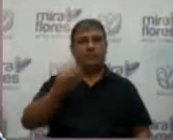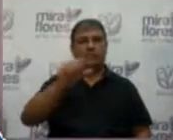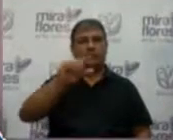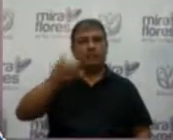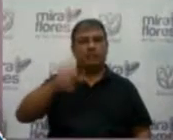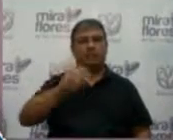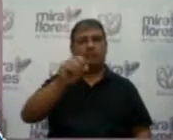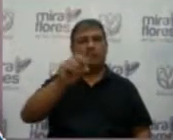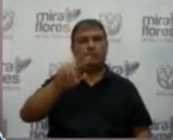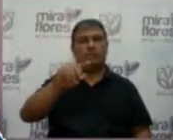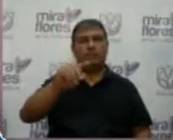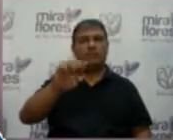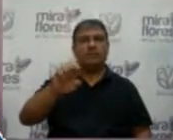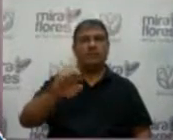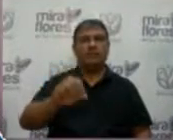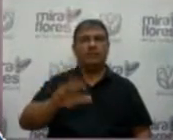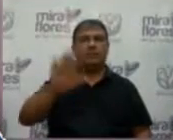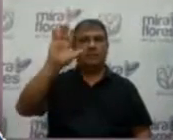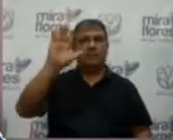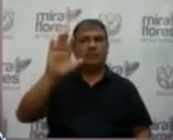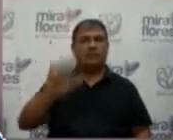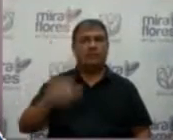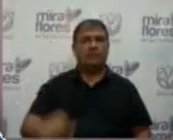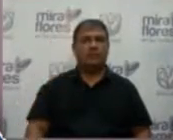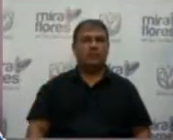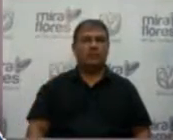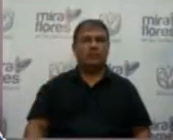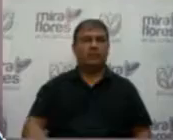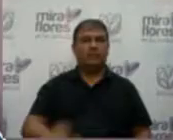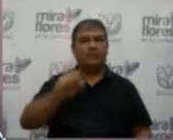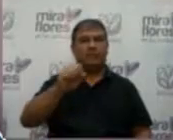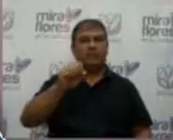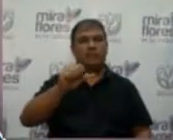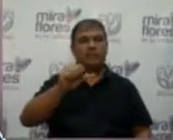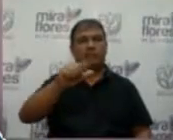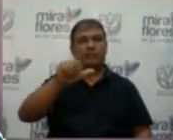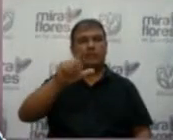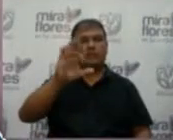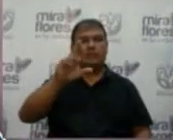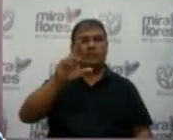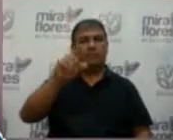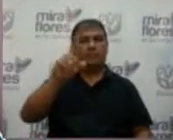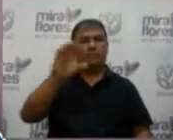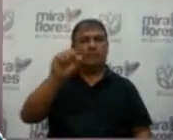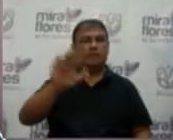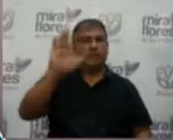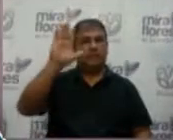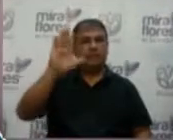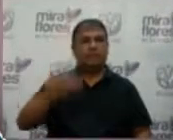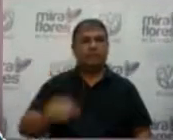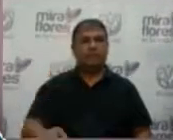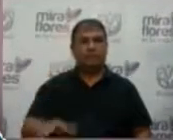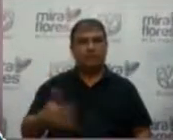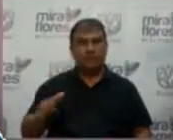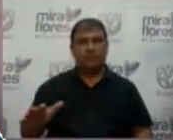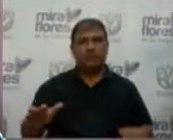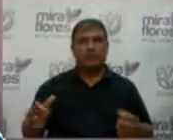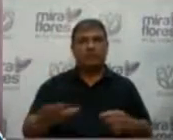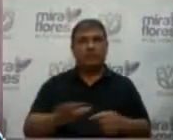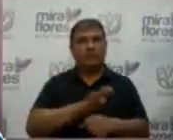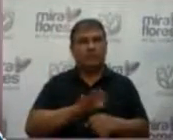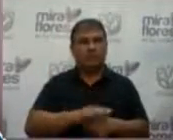Señor Jorge de Albertis González del Riego. Señor Alfredo Sousa Locio. Ay, quórum, señor